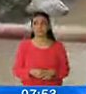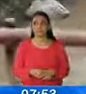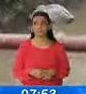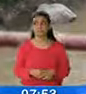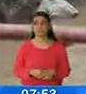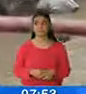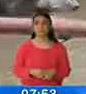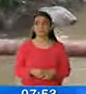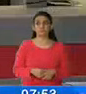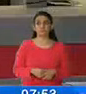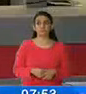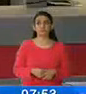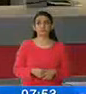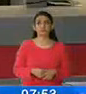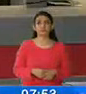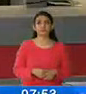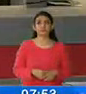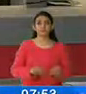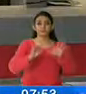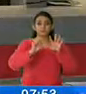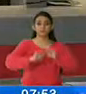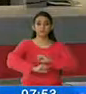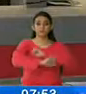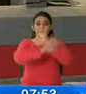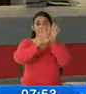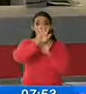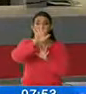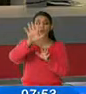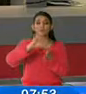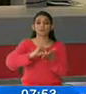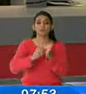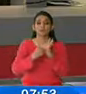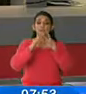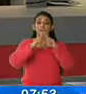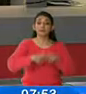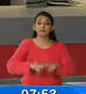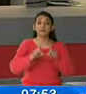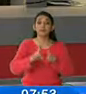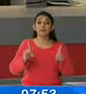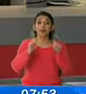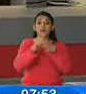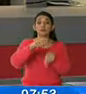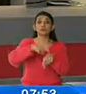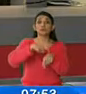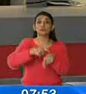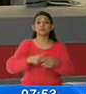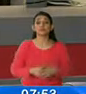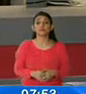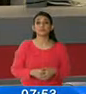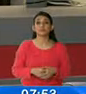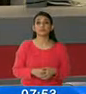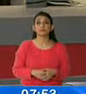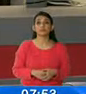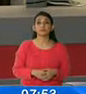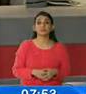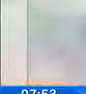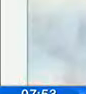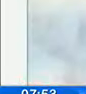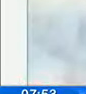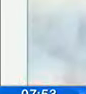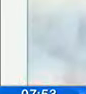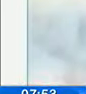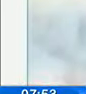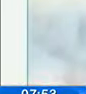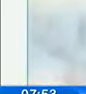informó Carolina Enríquez. A las 7:54 de la mañana, revisemos datos a esta hora del Consejo Nacional Electoral